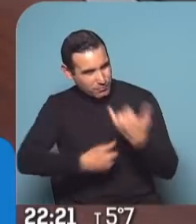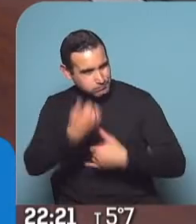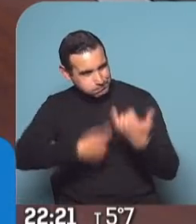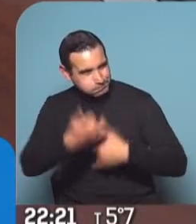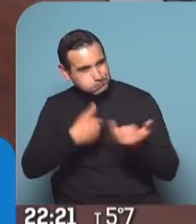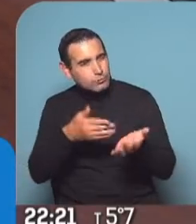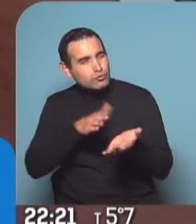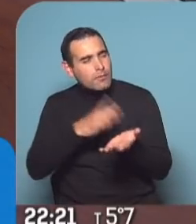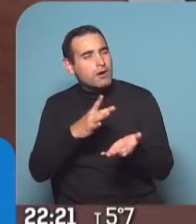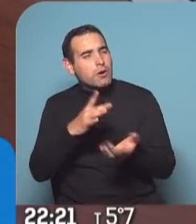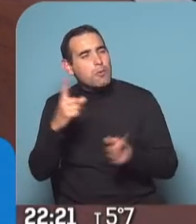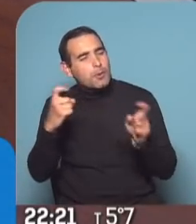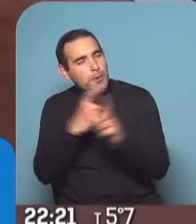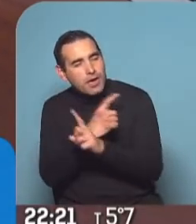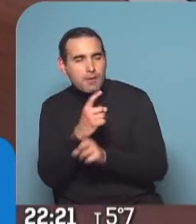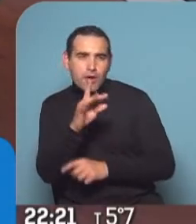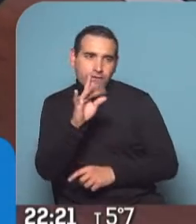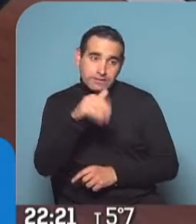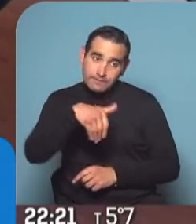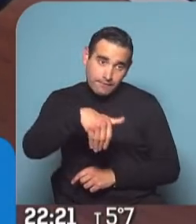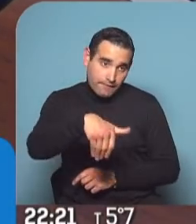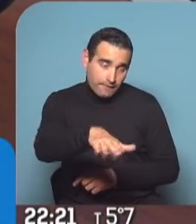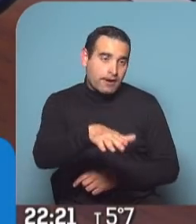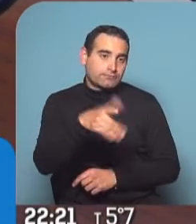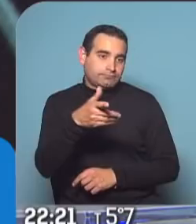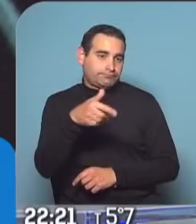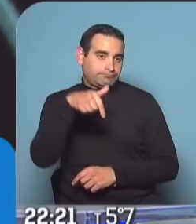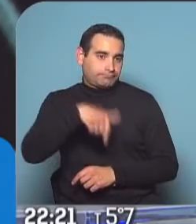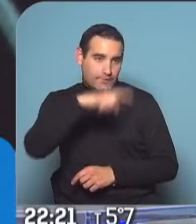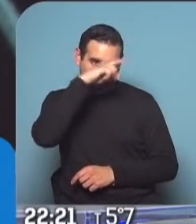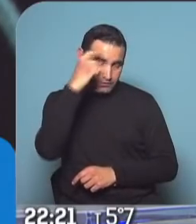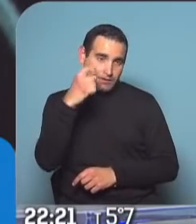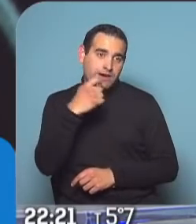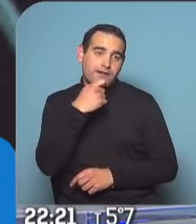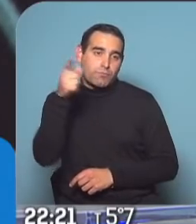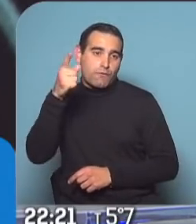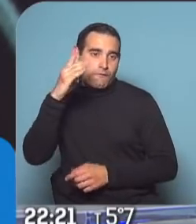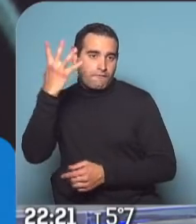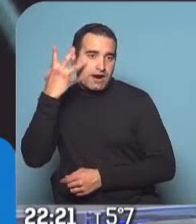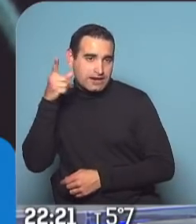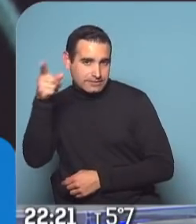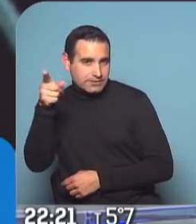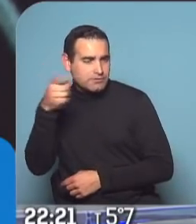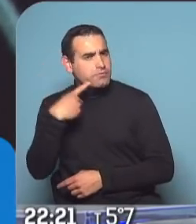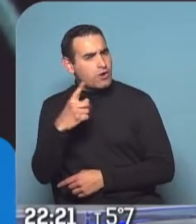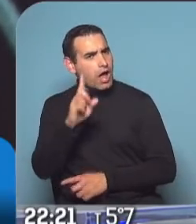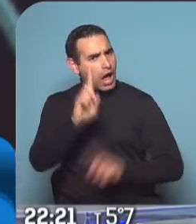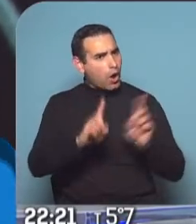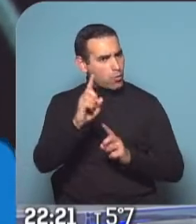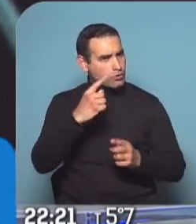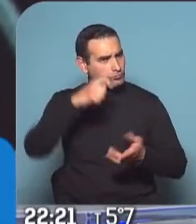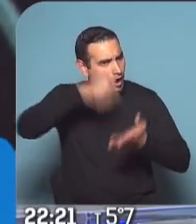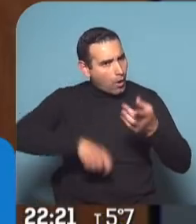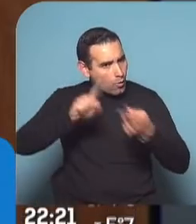las dificultades que seguramente van a enfrentar desde los estados nacionales como el francés. Sin embargo, quienes defienden el acuerdo